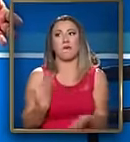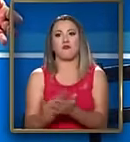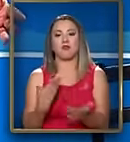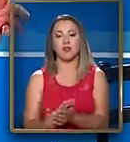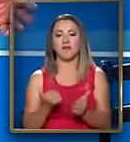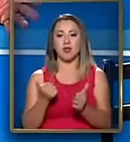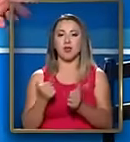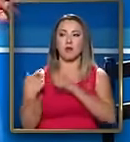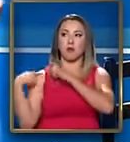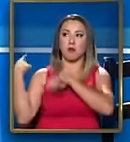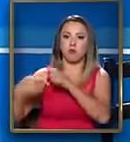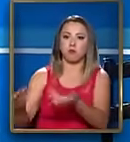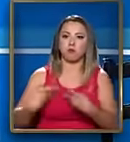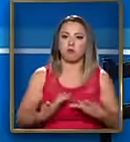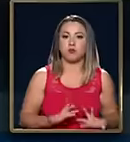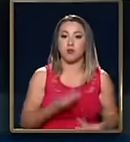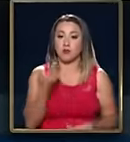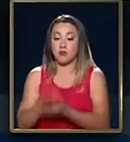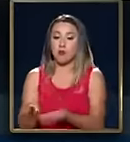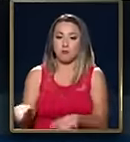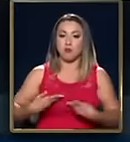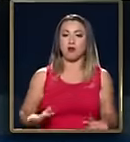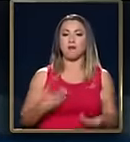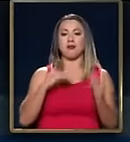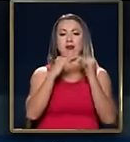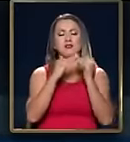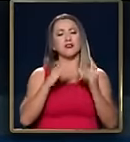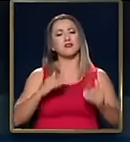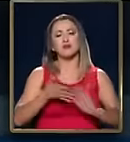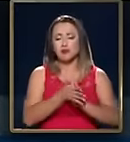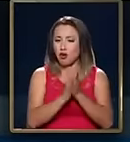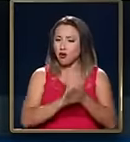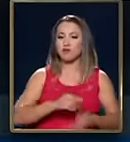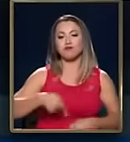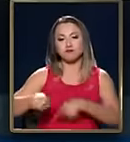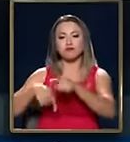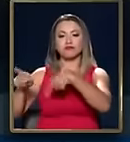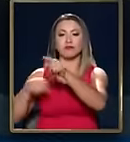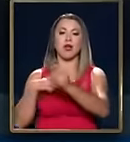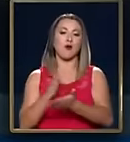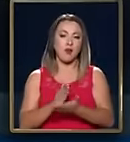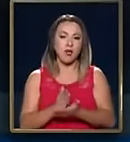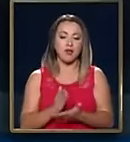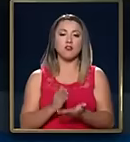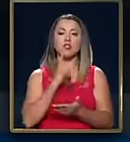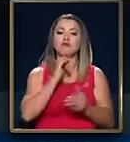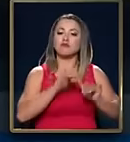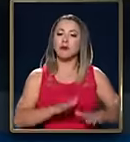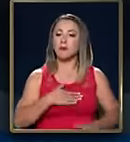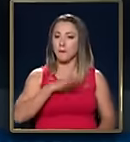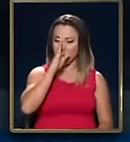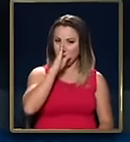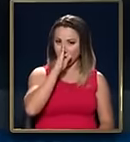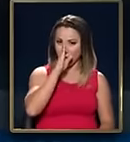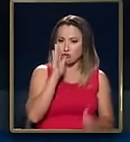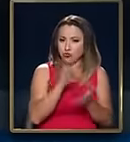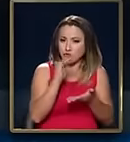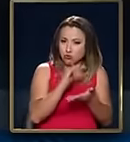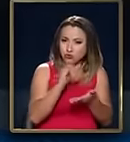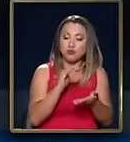la herencia, pues, weón. Claro. Y en mi casa todos íbamos al colegio. Y se quedaba mi perrito, que era un perrito